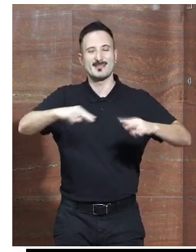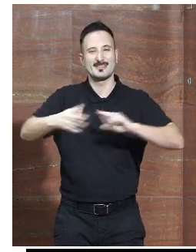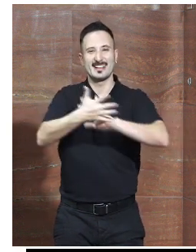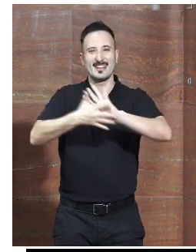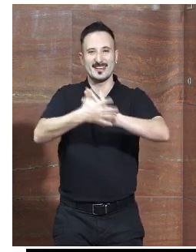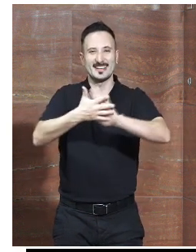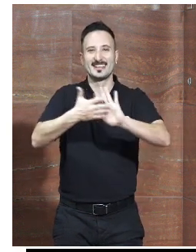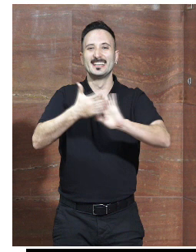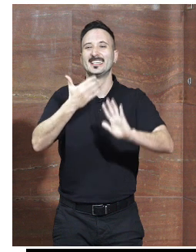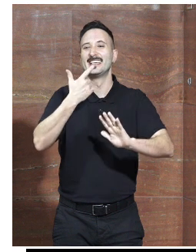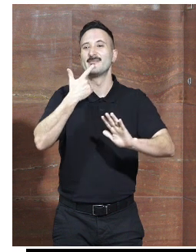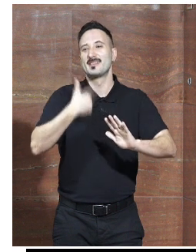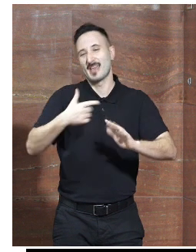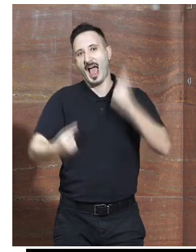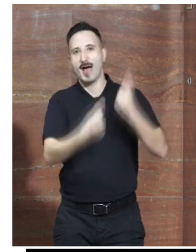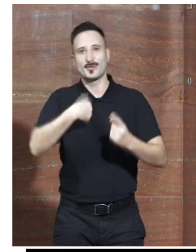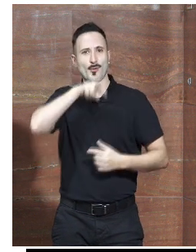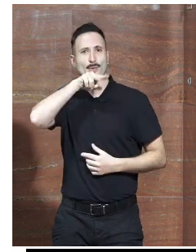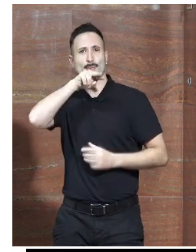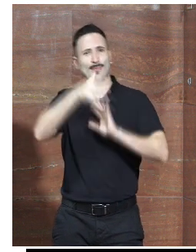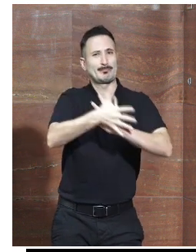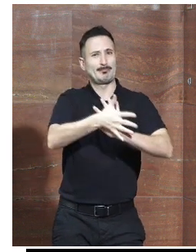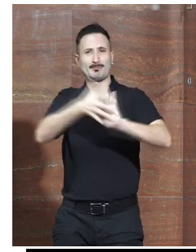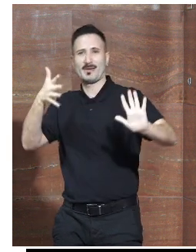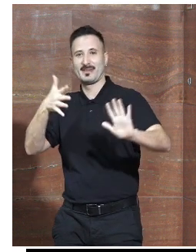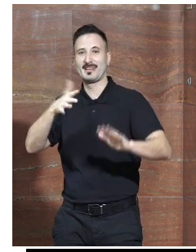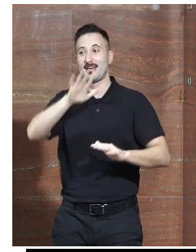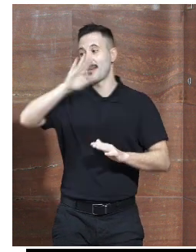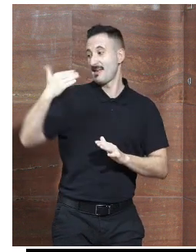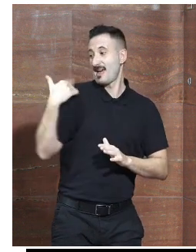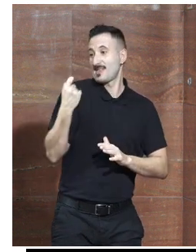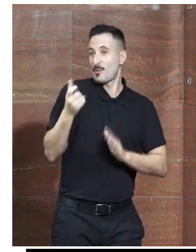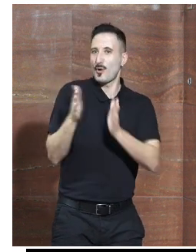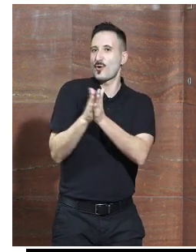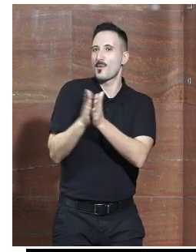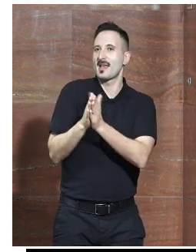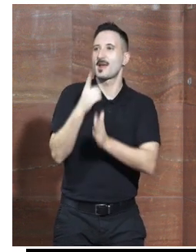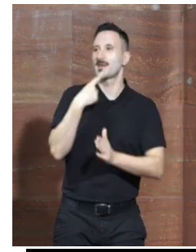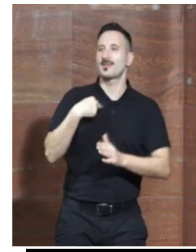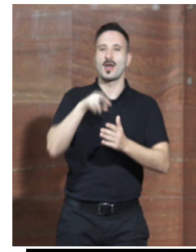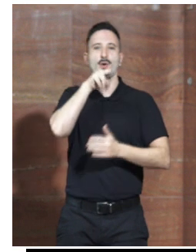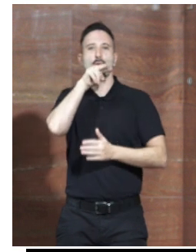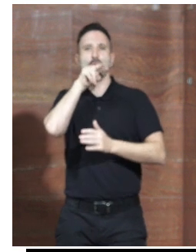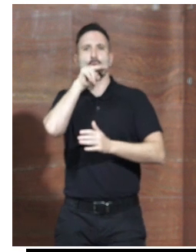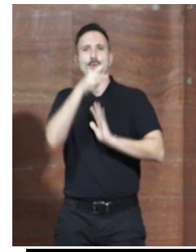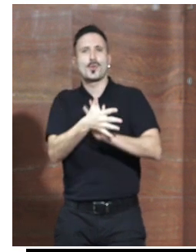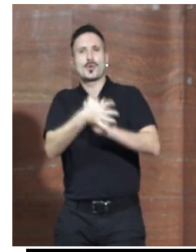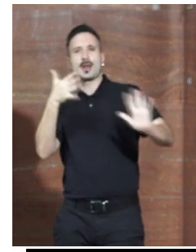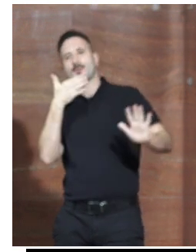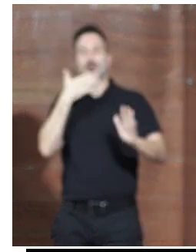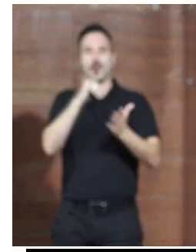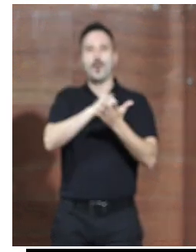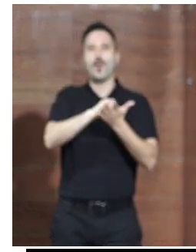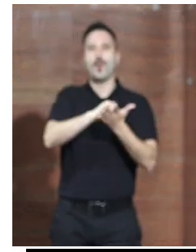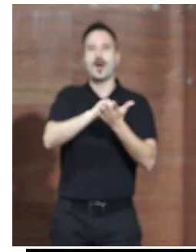haciendo la interpretación en lengua de signos, que a veces voy como hace poco una compañera lo decía, que vamos tan rápido que vamos como el WhatsApp